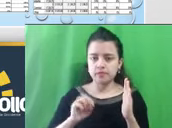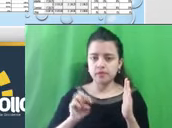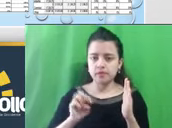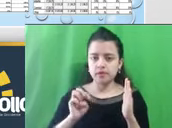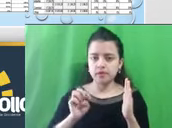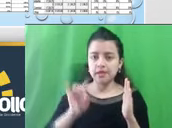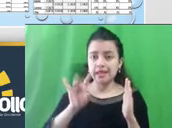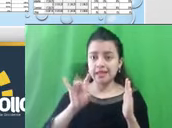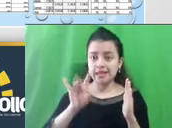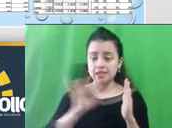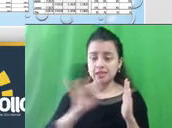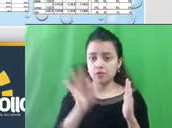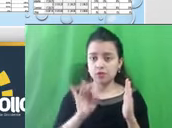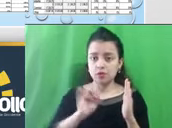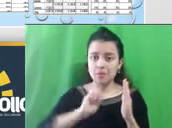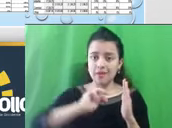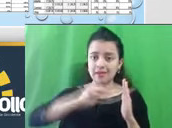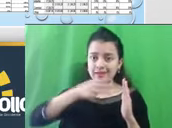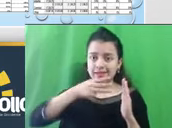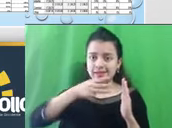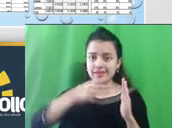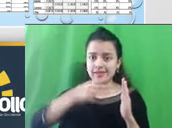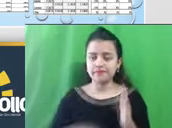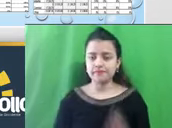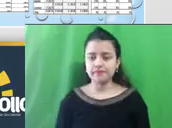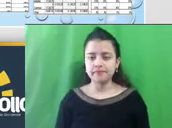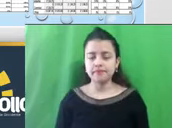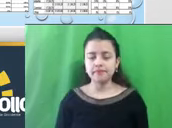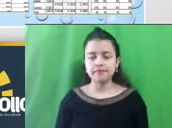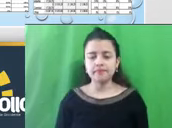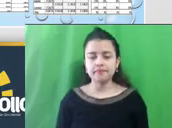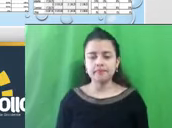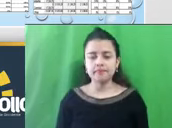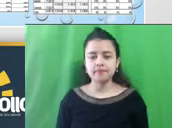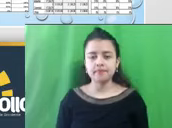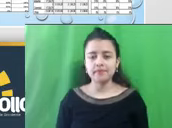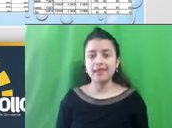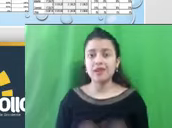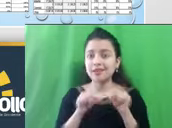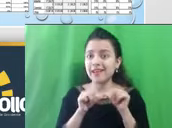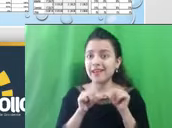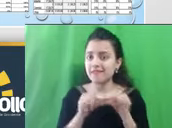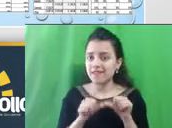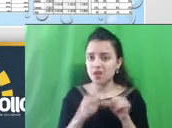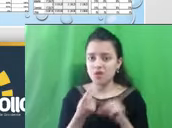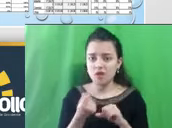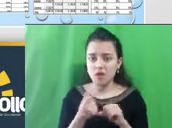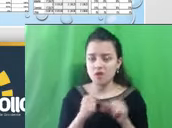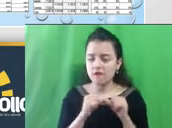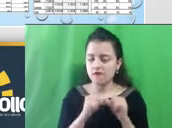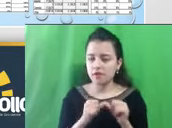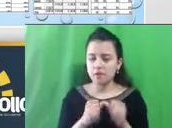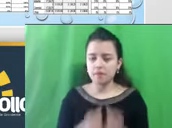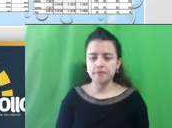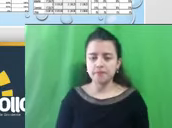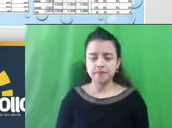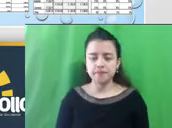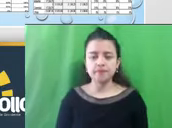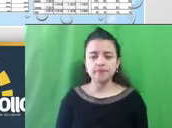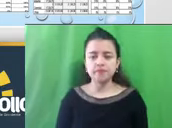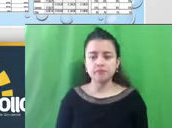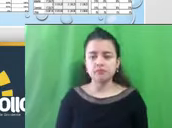para el estrato 3, en lo referente al cargo fijo, que anteriormente no se tenía subsidio.